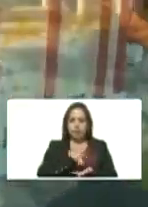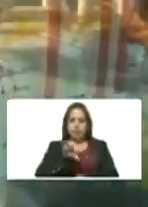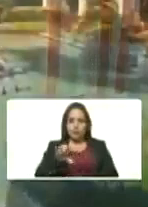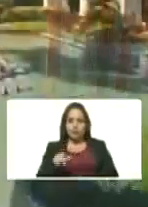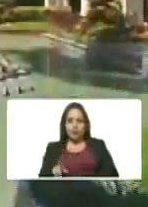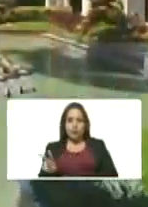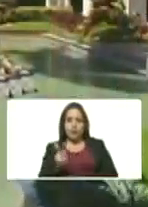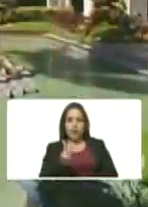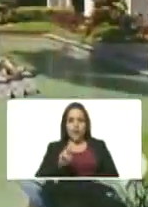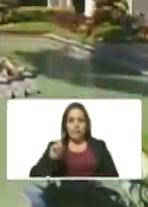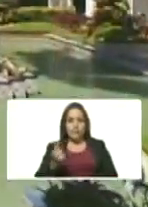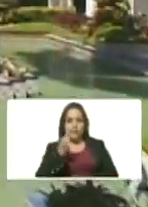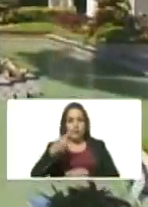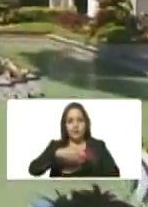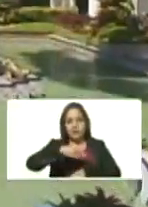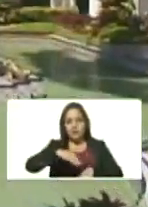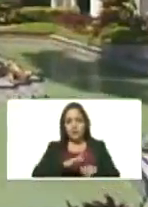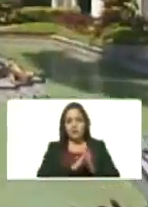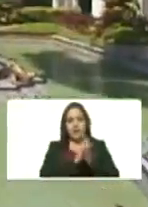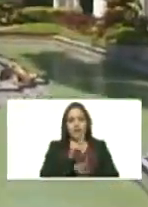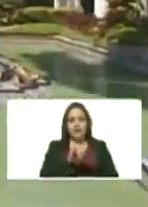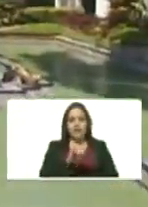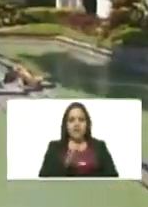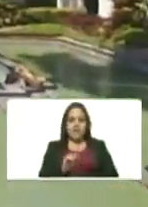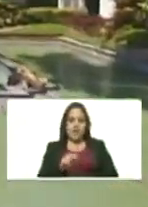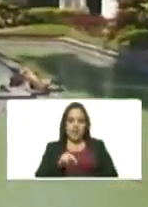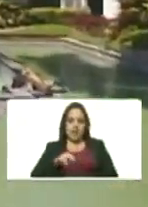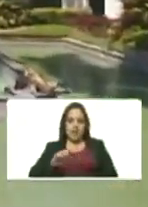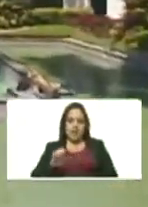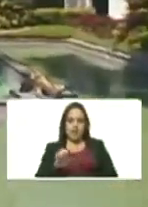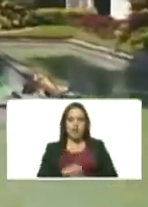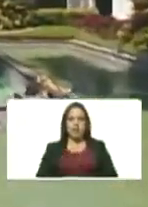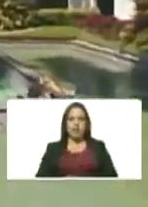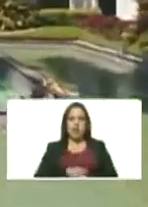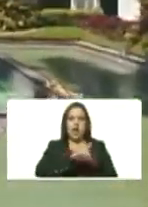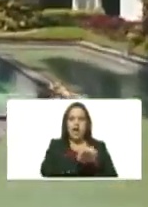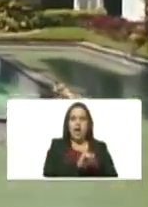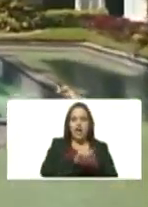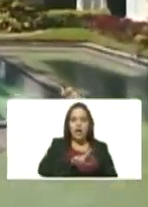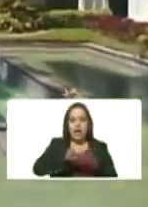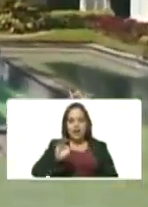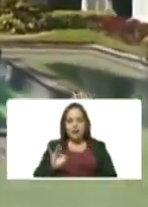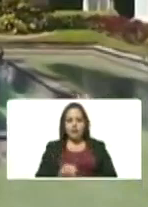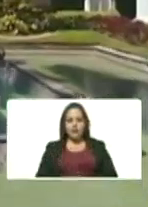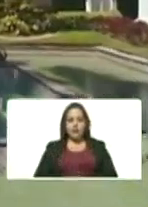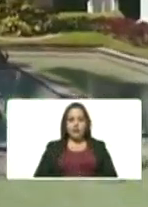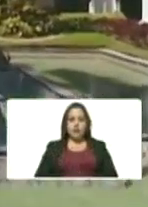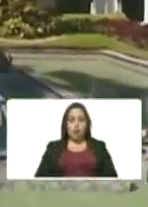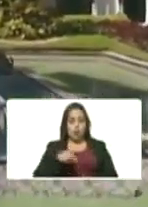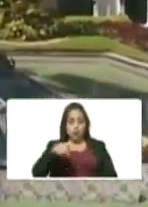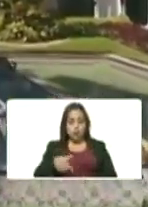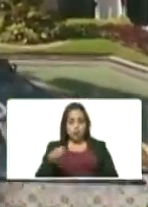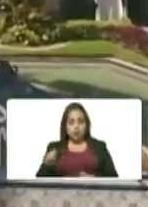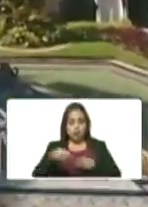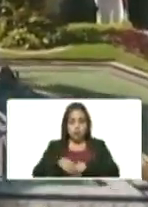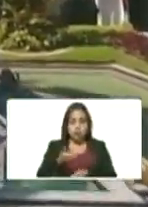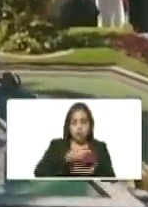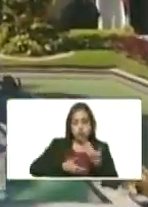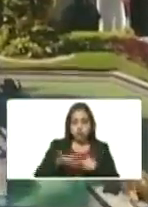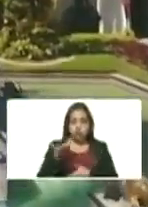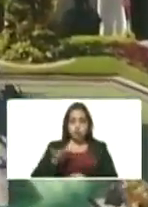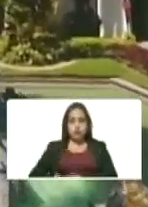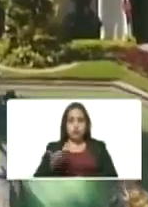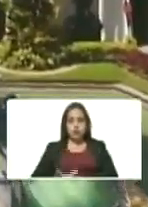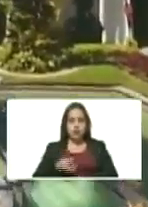Venezuela, el primer ministro de San Vicente y las Granadinas, Ralph González, en esta cooperación importante en